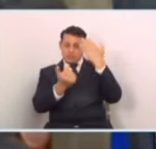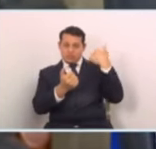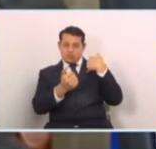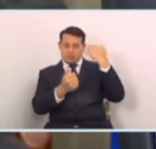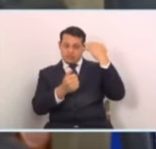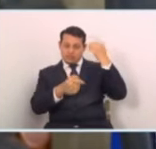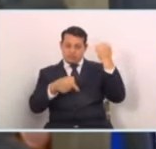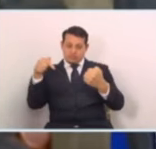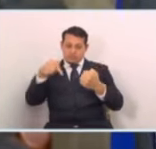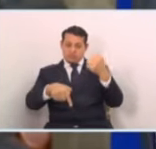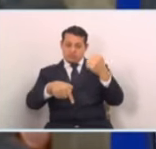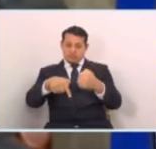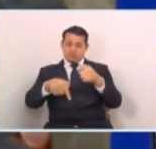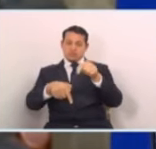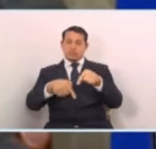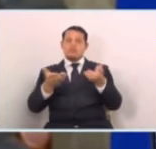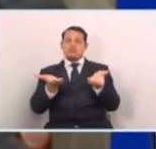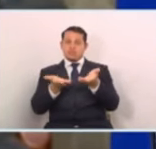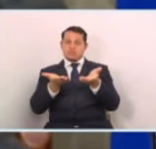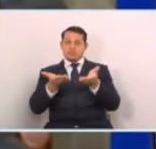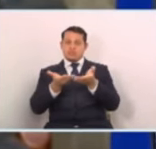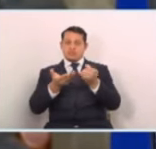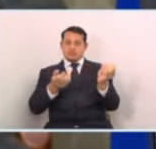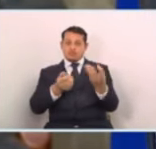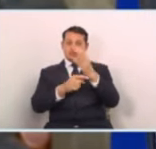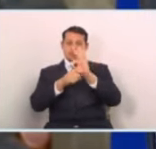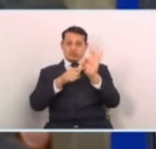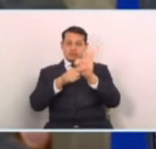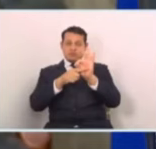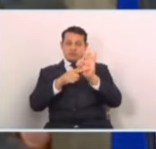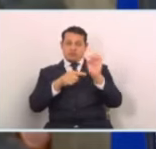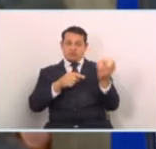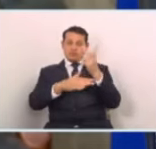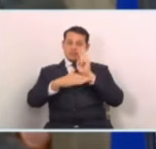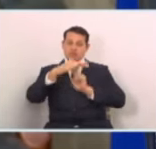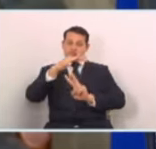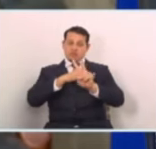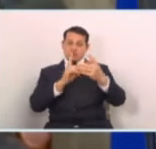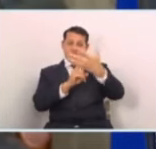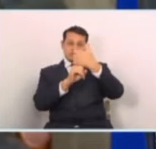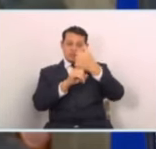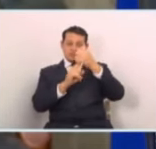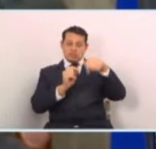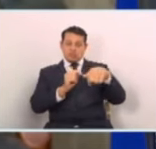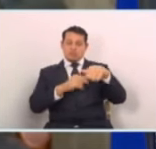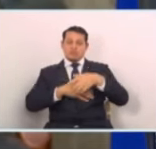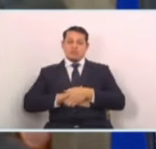mujeres agricultoras, que de hecho esta ha sido una de las nuevas funciones y de la nueva visión que se han tomado